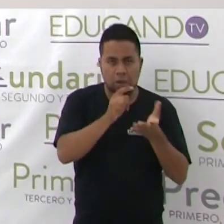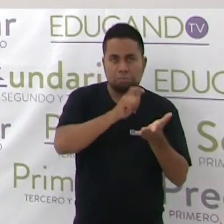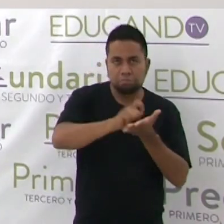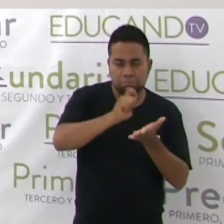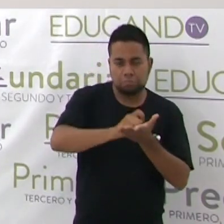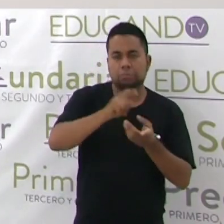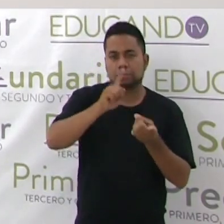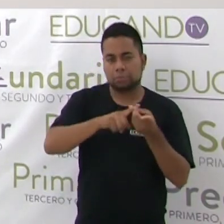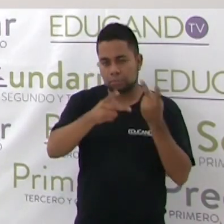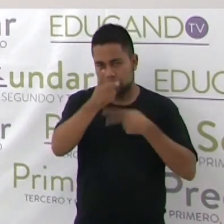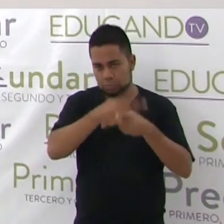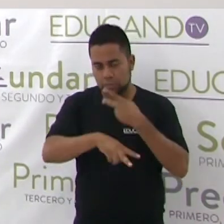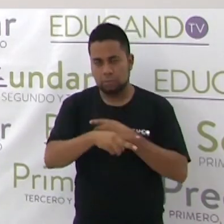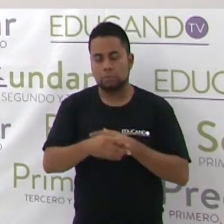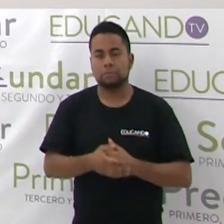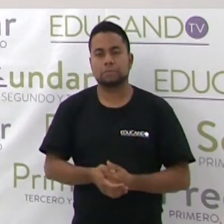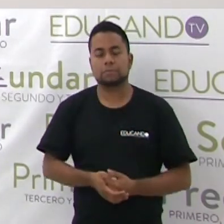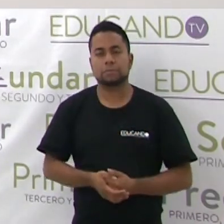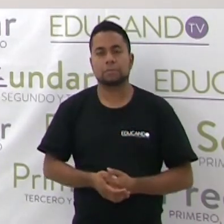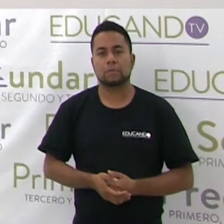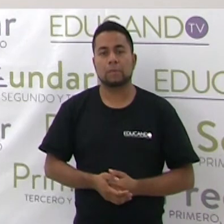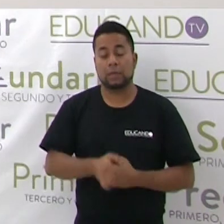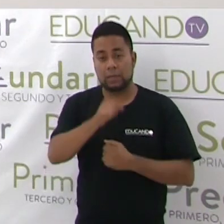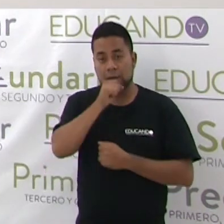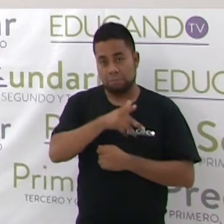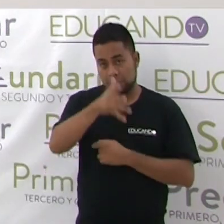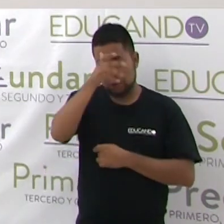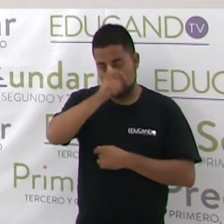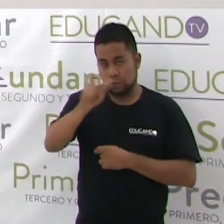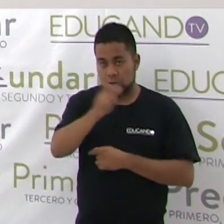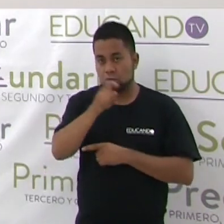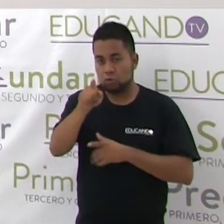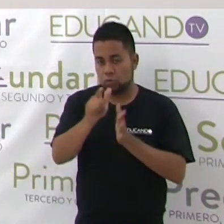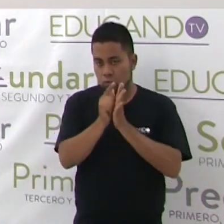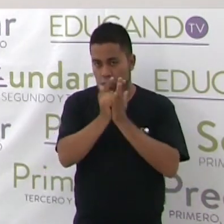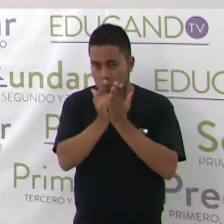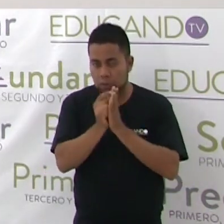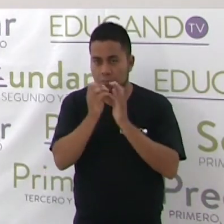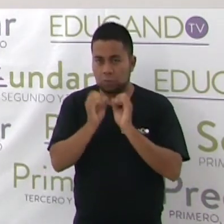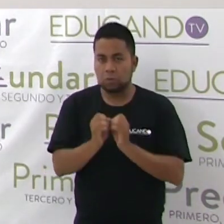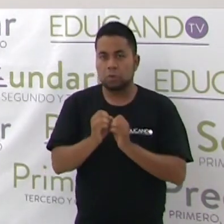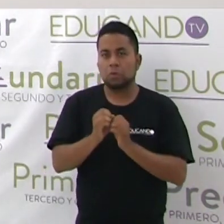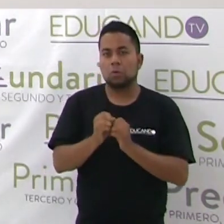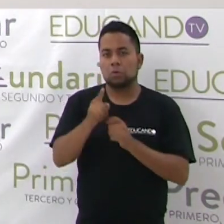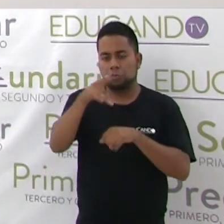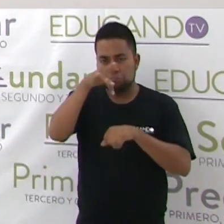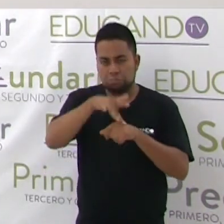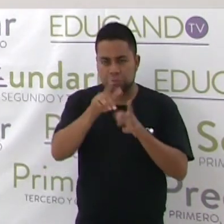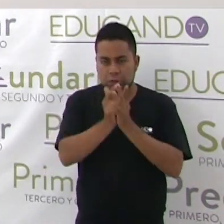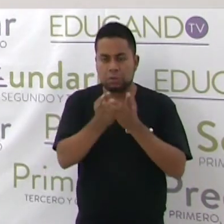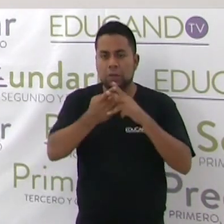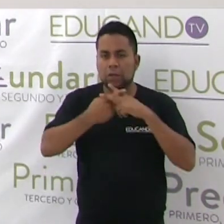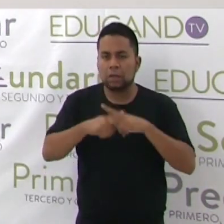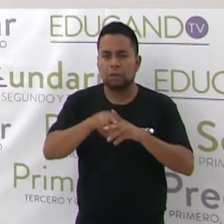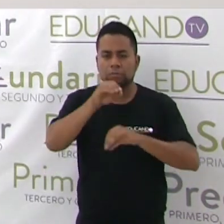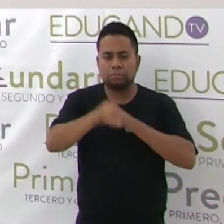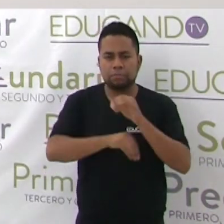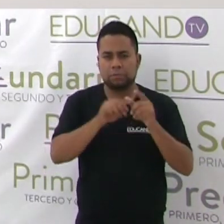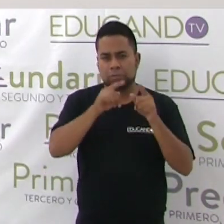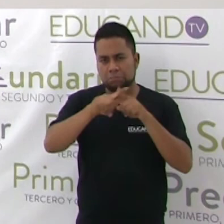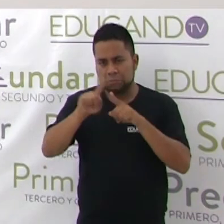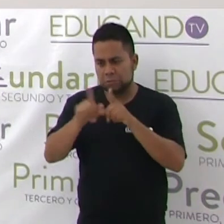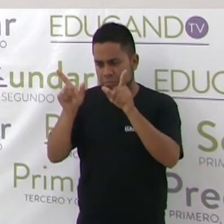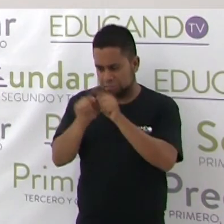¿sí? Y de aquí también recordar entonces al revisar tus libros, a los que vas a consultar, empezar a elaborar síntesis